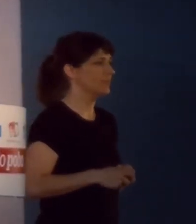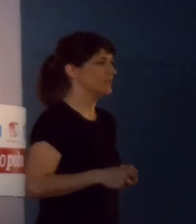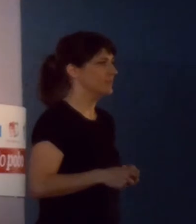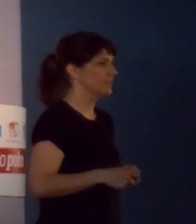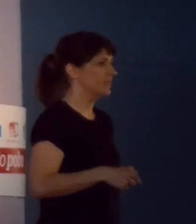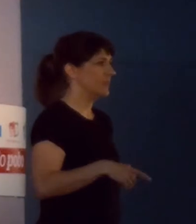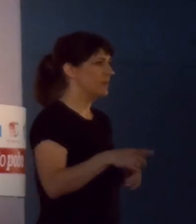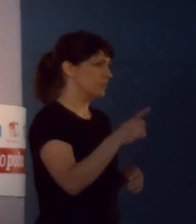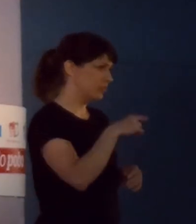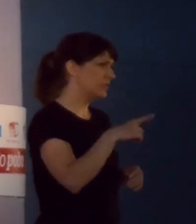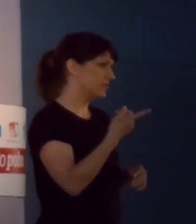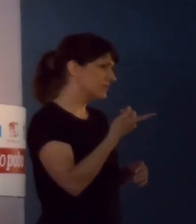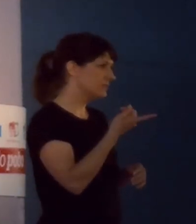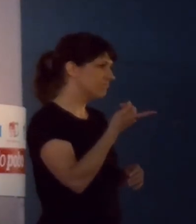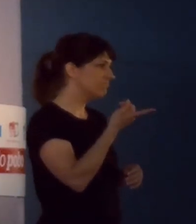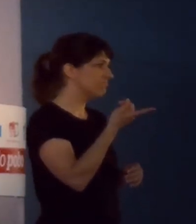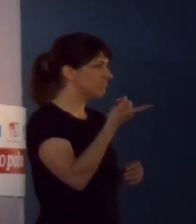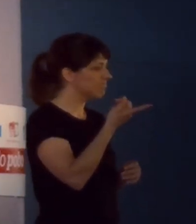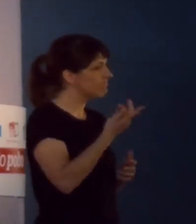construindo